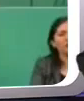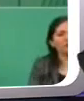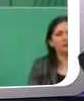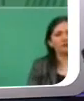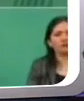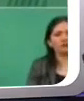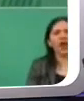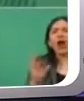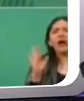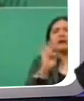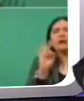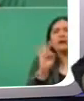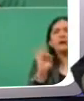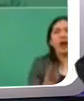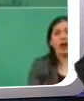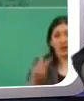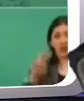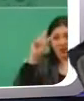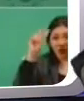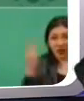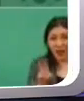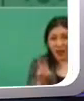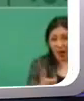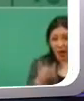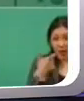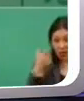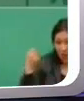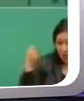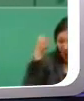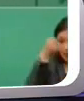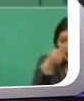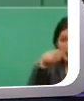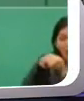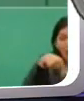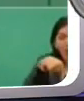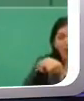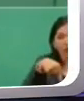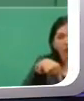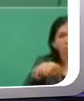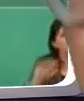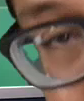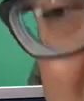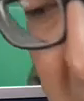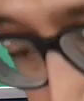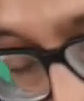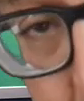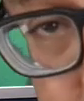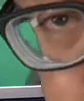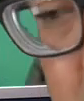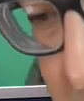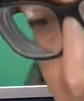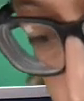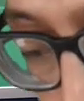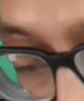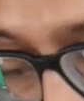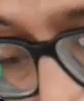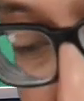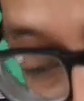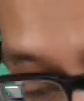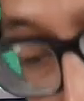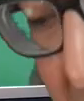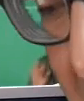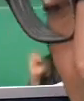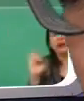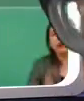lo tanto, ¿no?, hicieron un acto legal, o sea, hay una evidencia, pues,